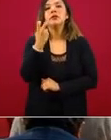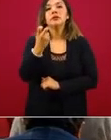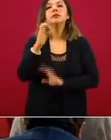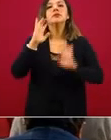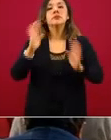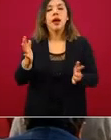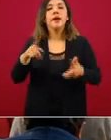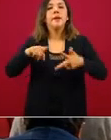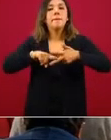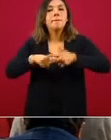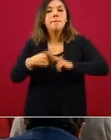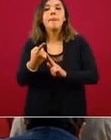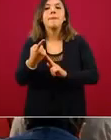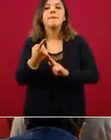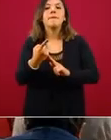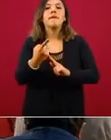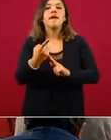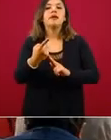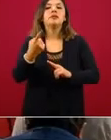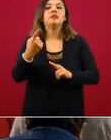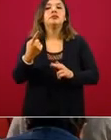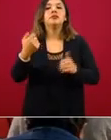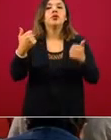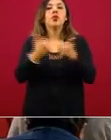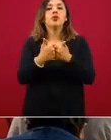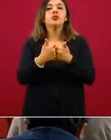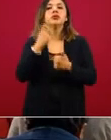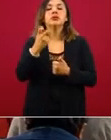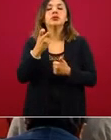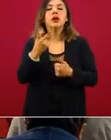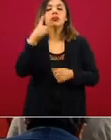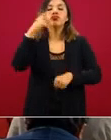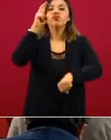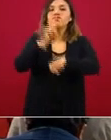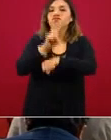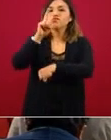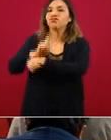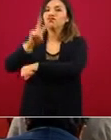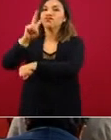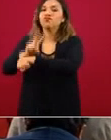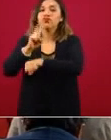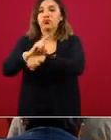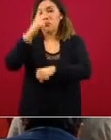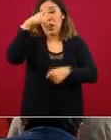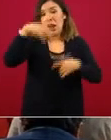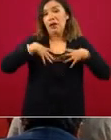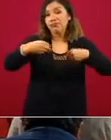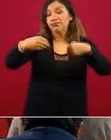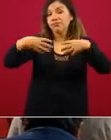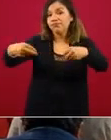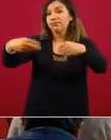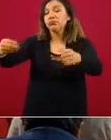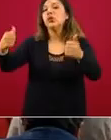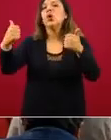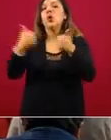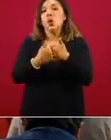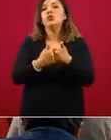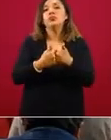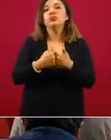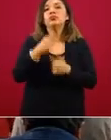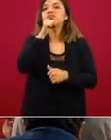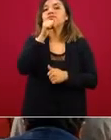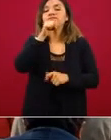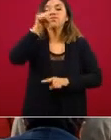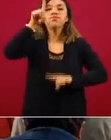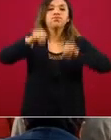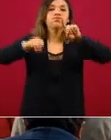que se inicia la vigilancia epidemiológica a través de los indicadores